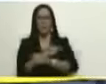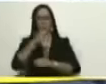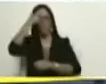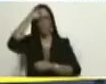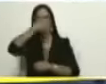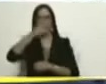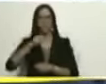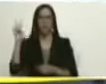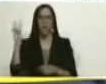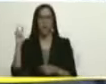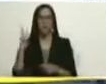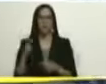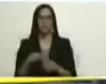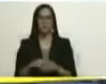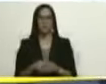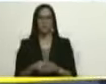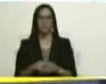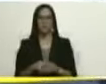Venezuela.